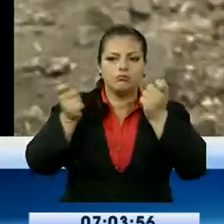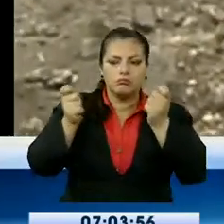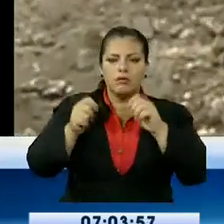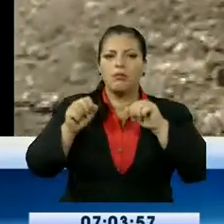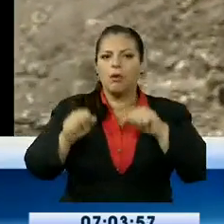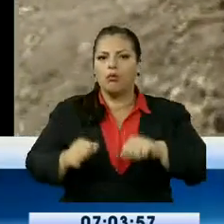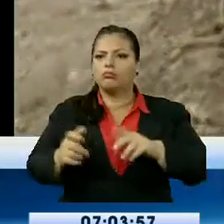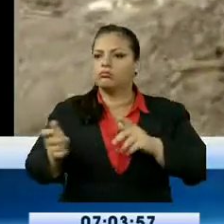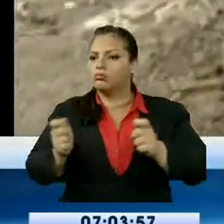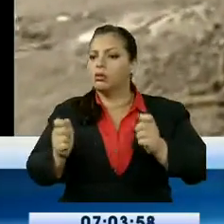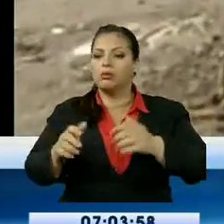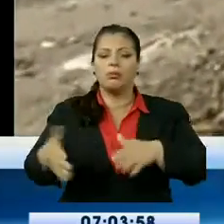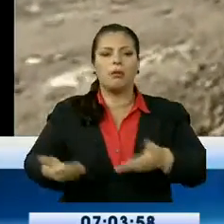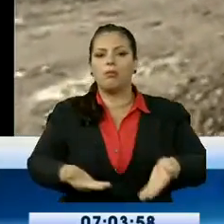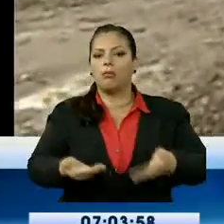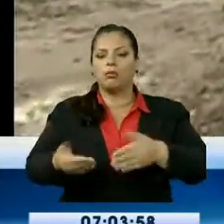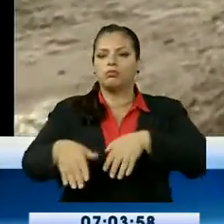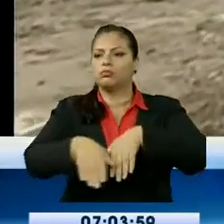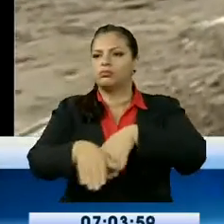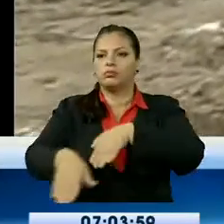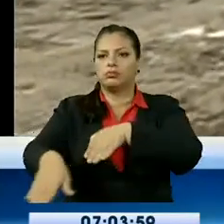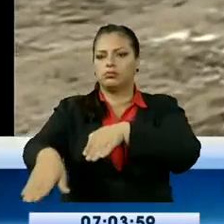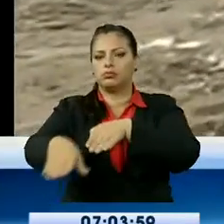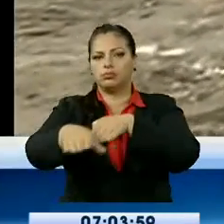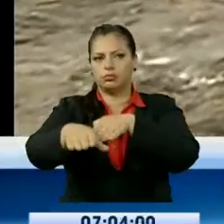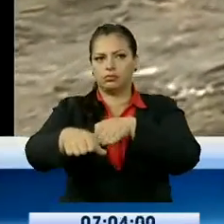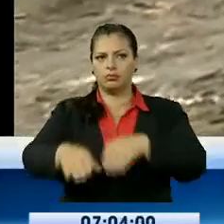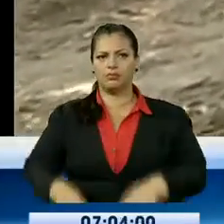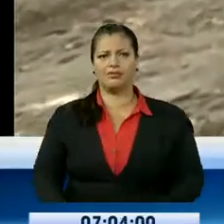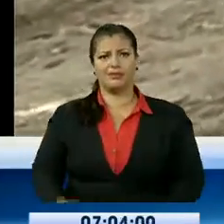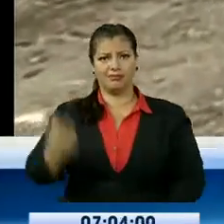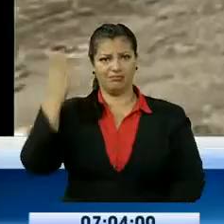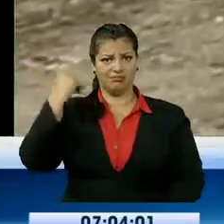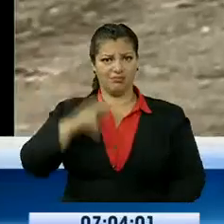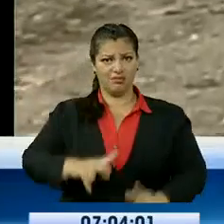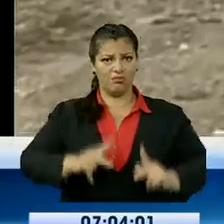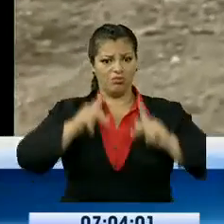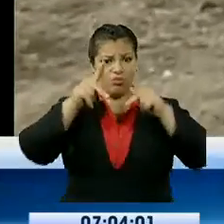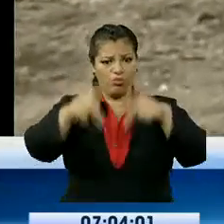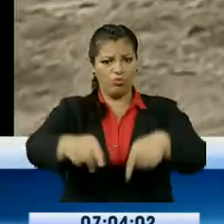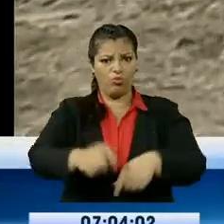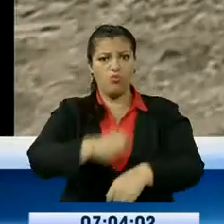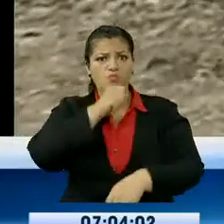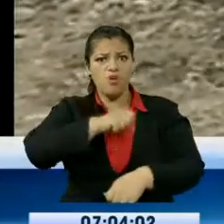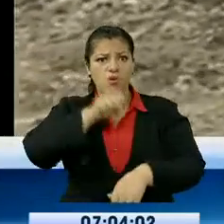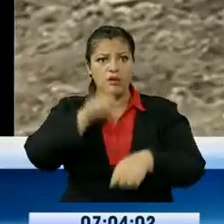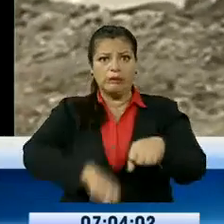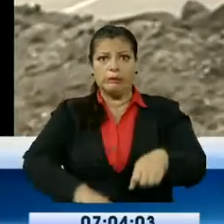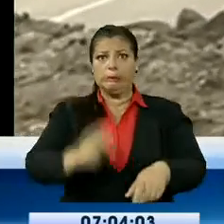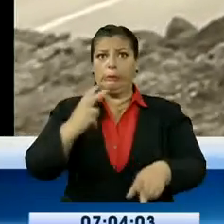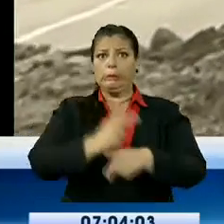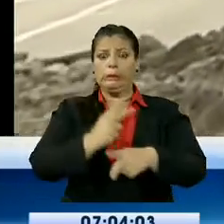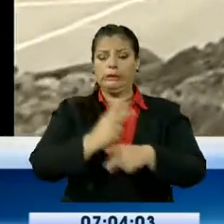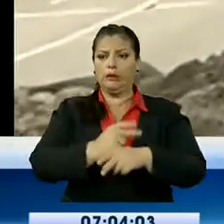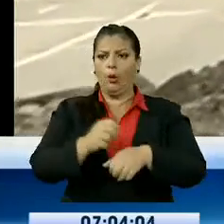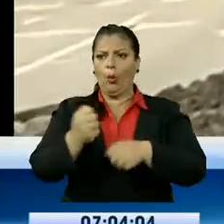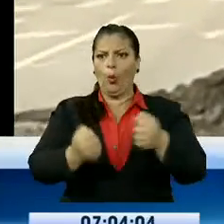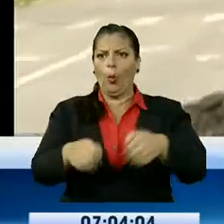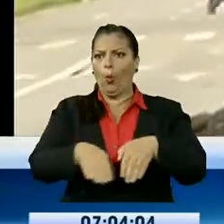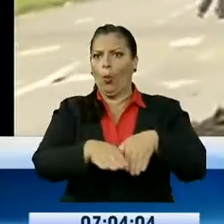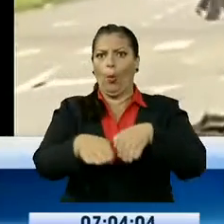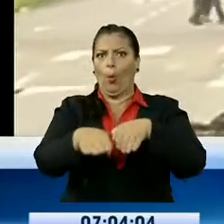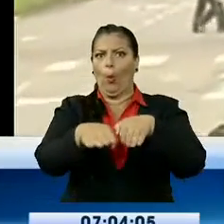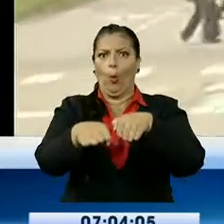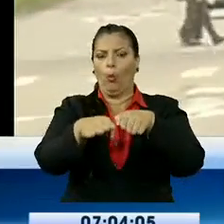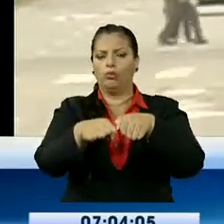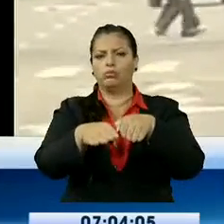definitiva a este tema que por mucho tiempo generó preocupación en la ciudadanía. Listo, director, ya para finalizar el mensaje a los